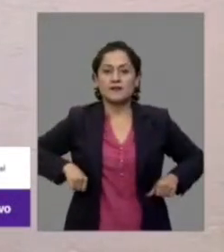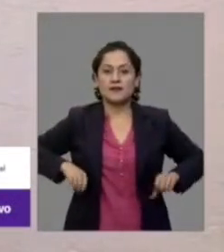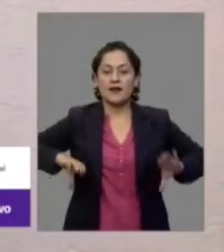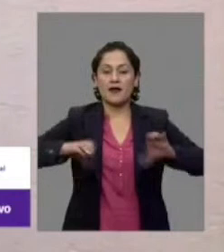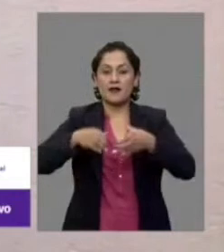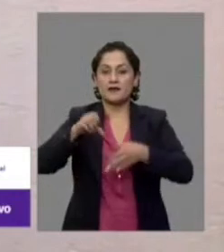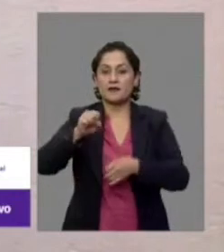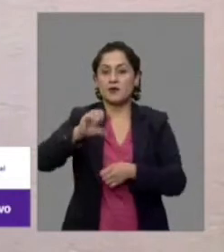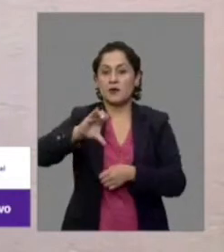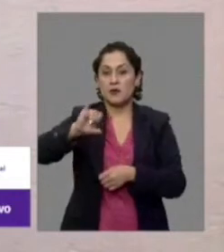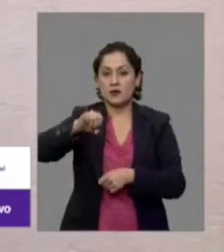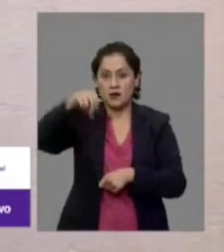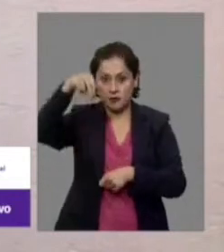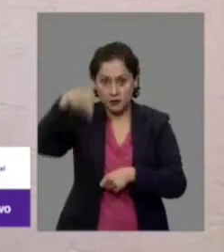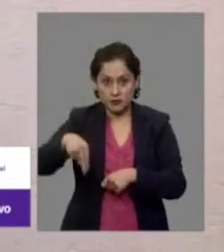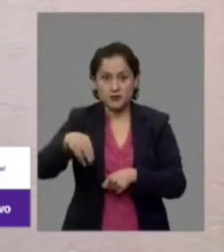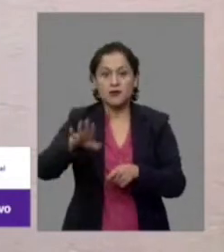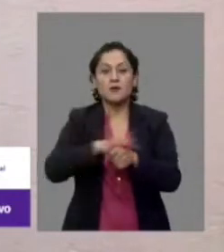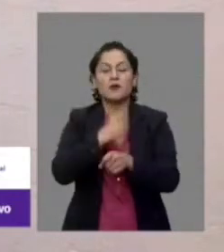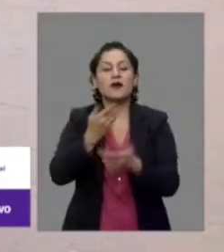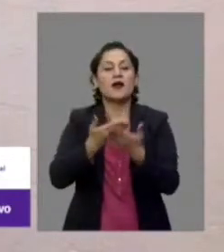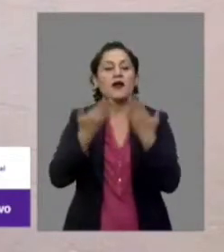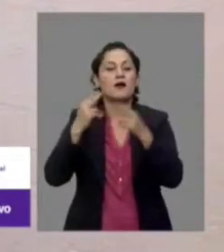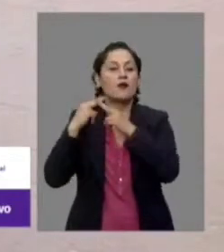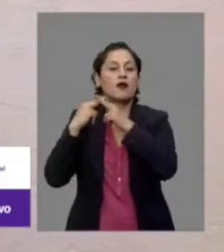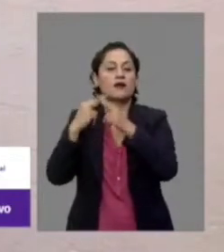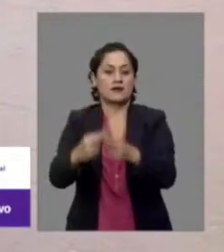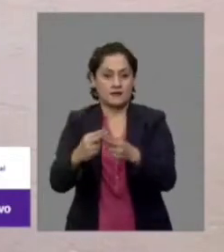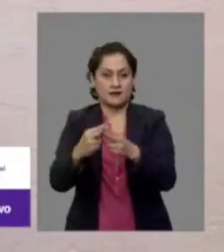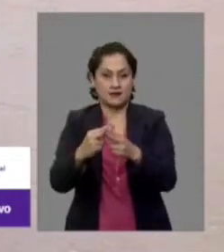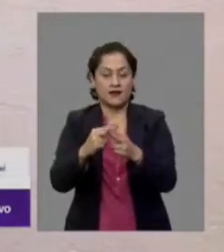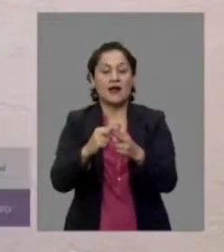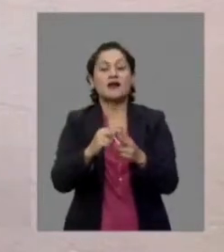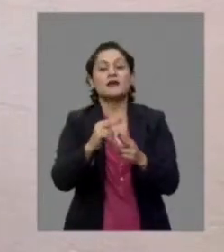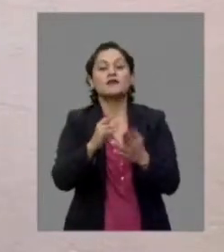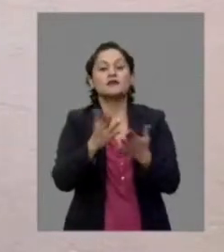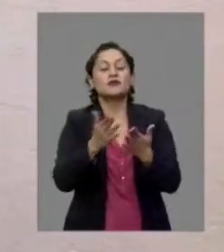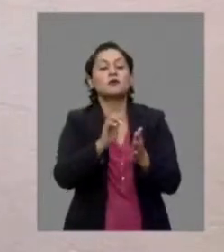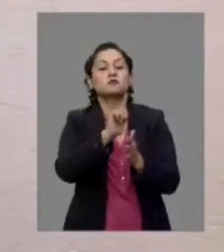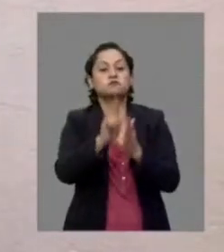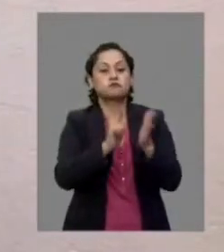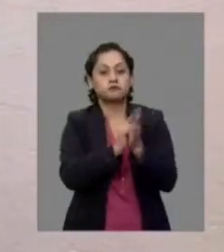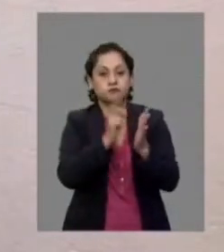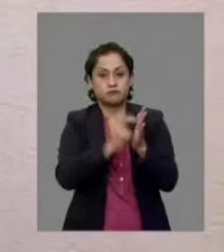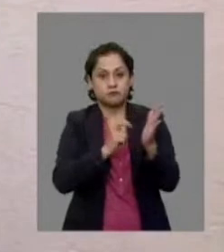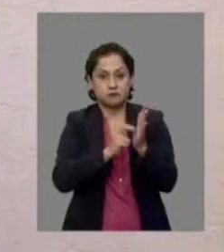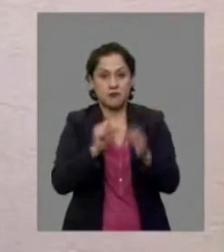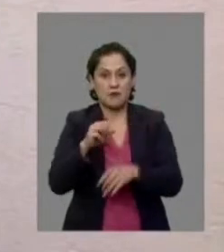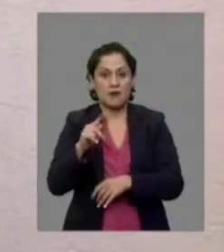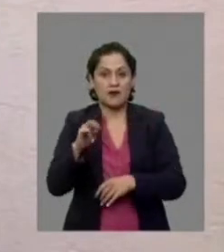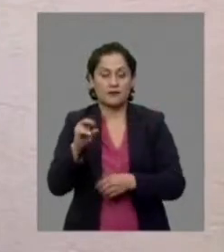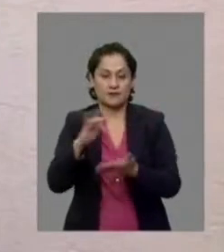el contexto del aniversario de la Reforma de Derechos Humanos y Amparo. Muchas gracias.